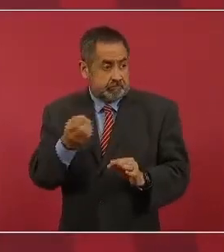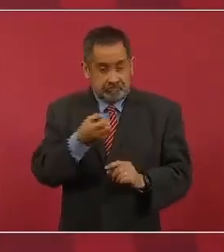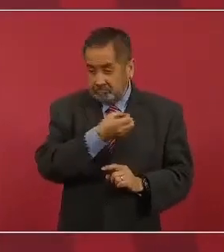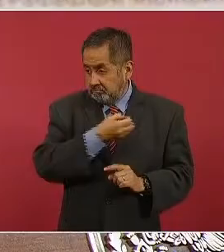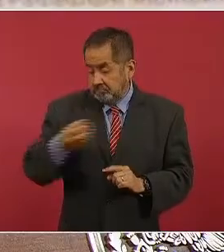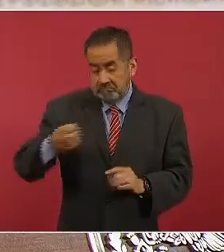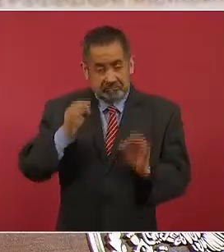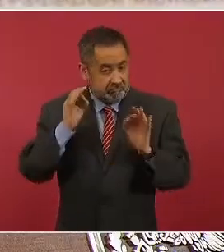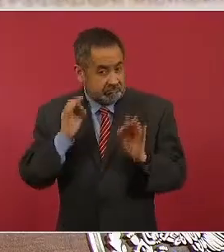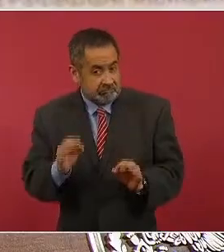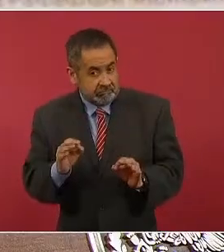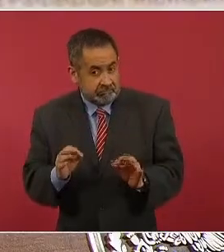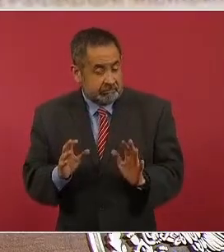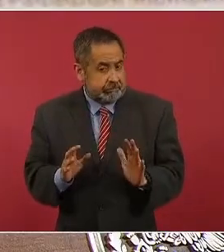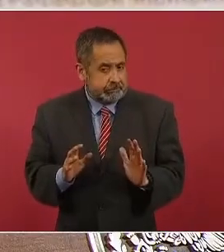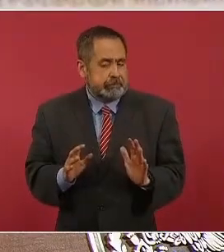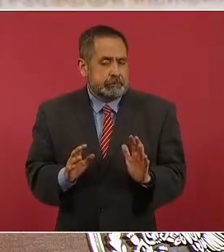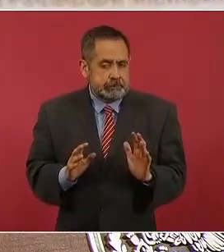completamente